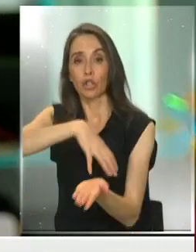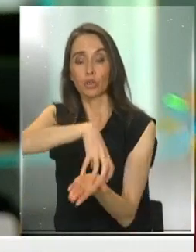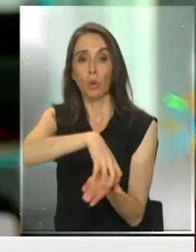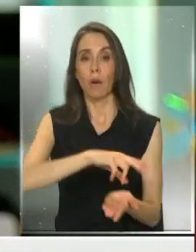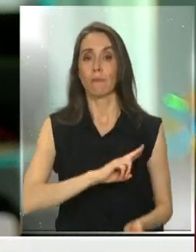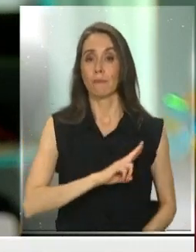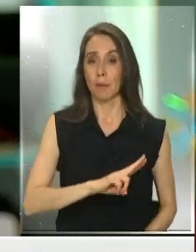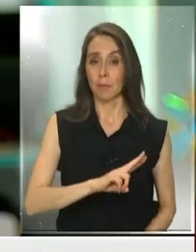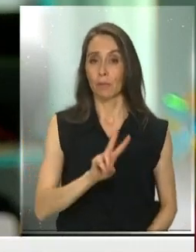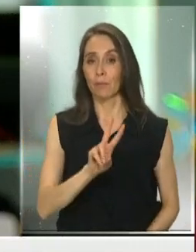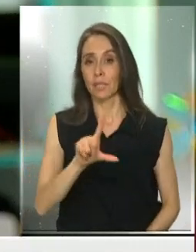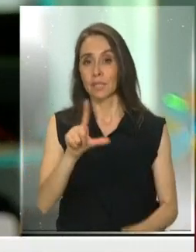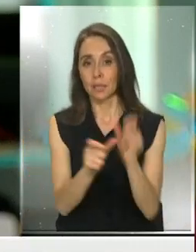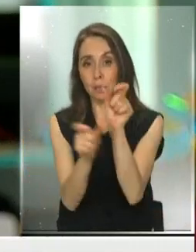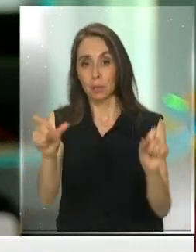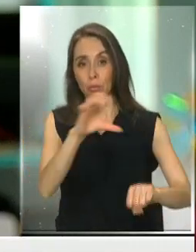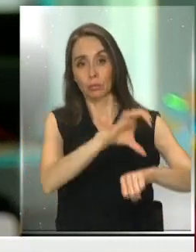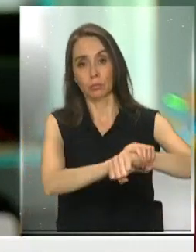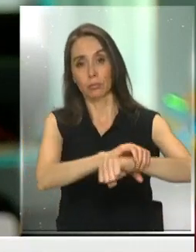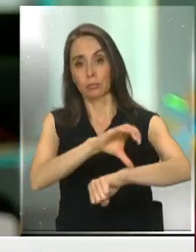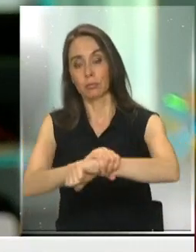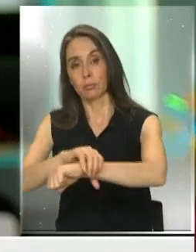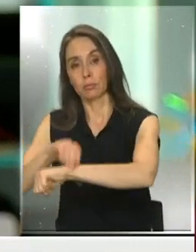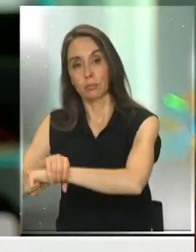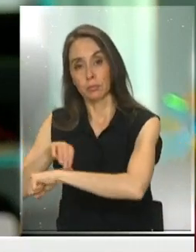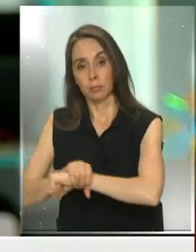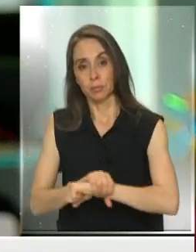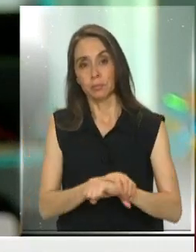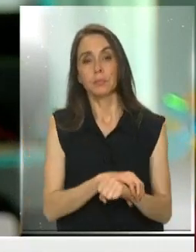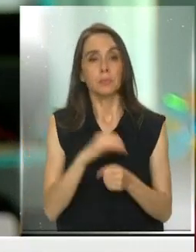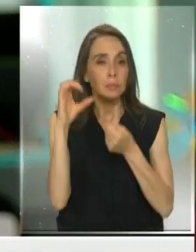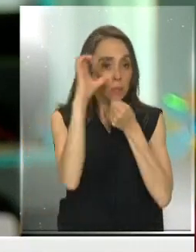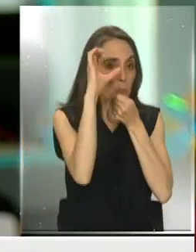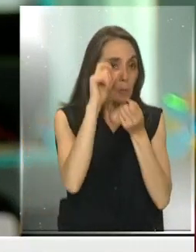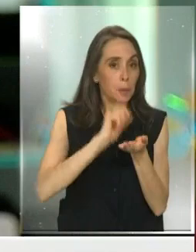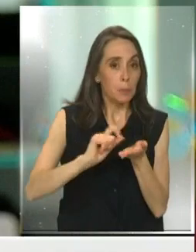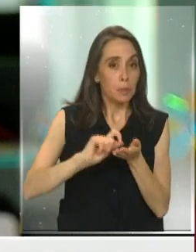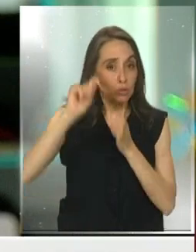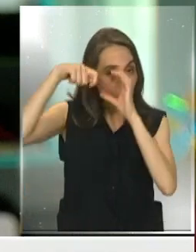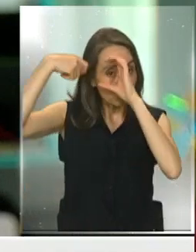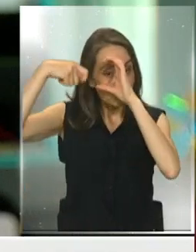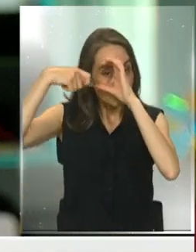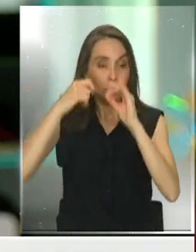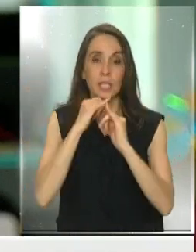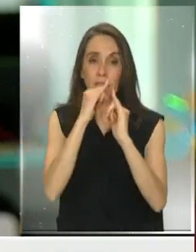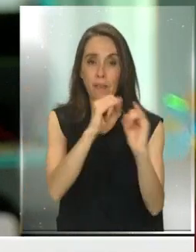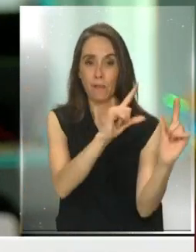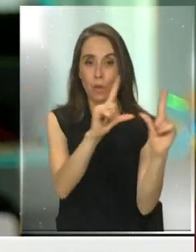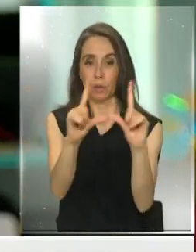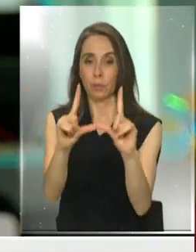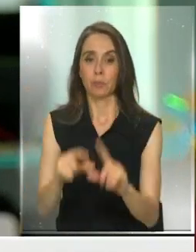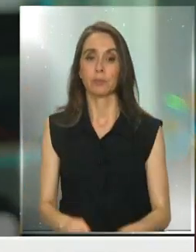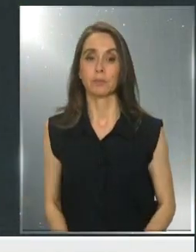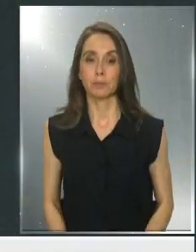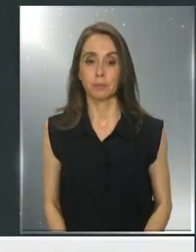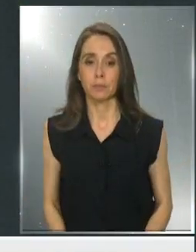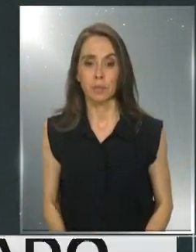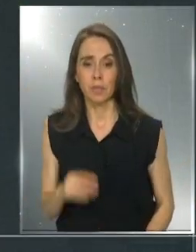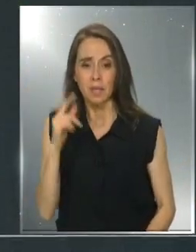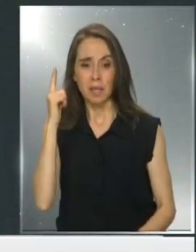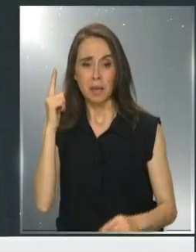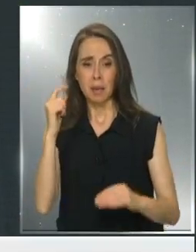ciudad Puerto, que dejó 27 personas detenidas. Matías González y Leonardo Acuña prepararon el siguiente informe.